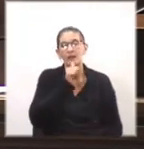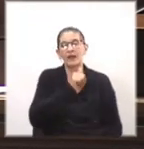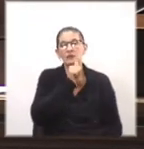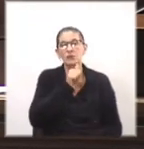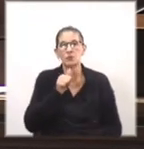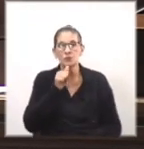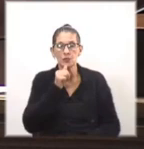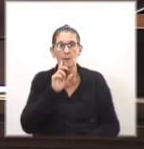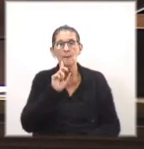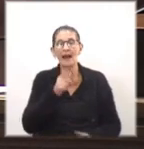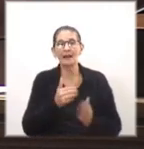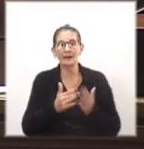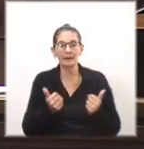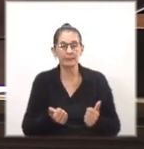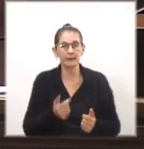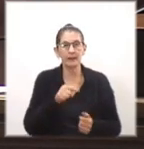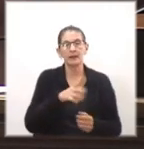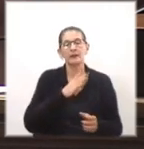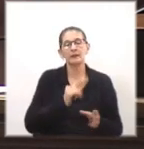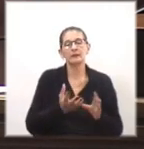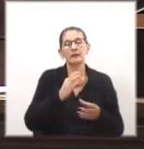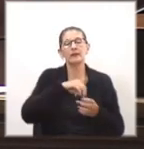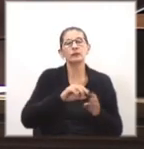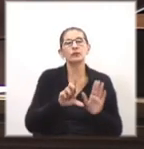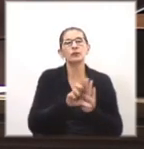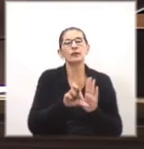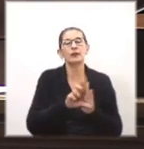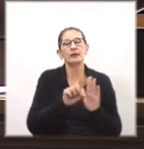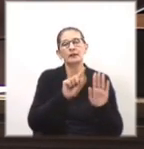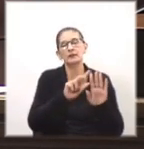y eficaz se encuentra en el marco de la ley